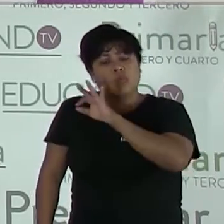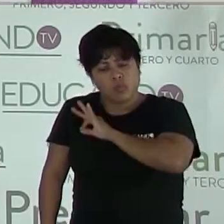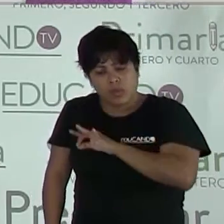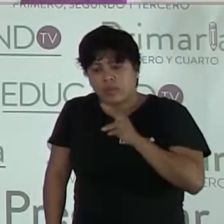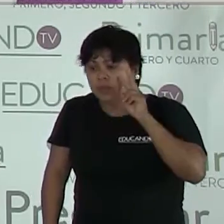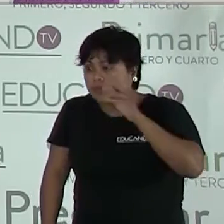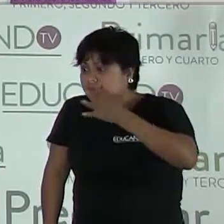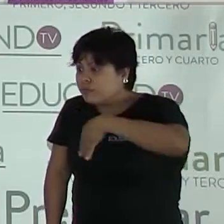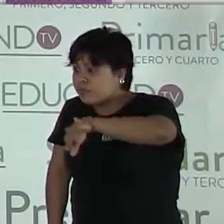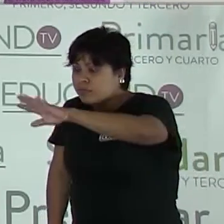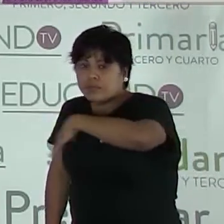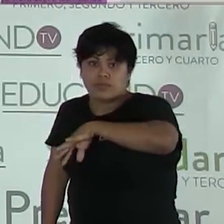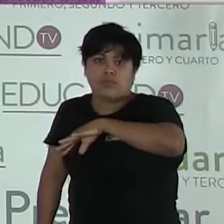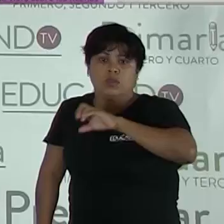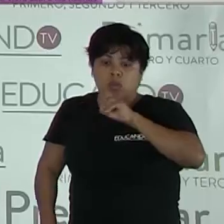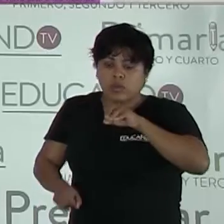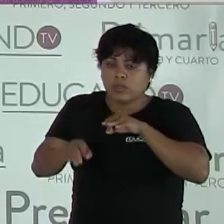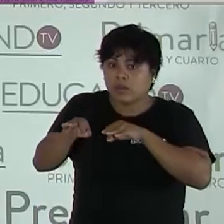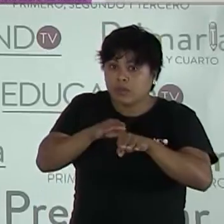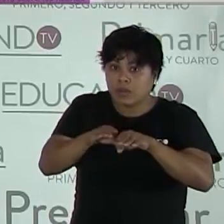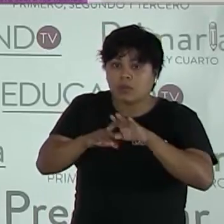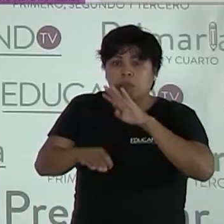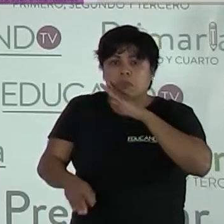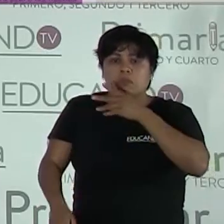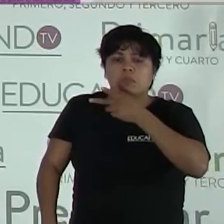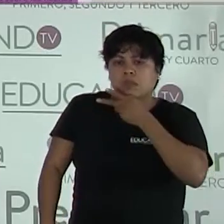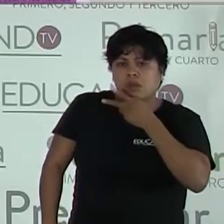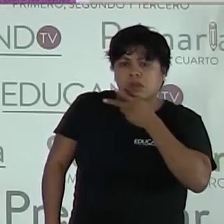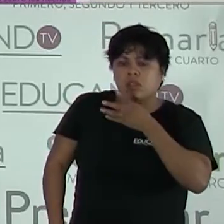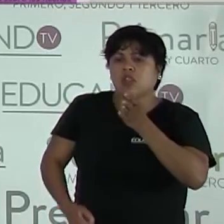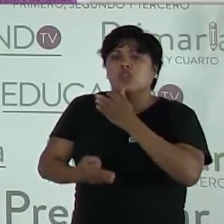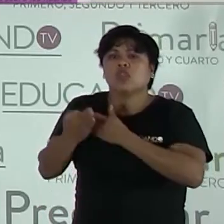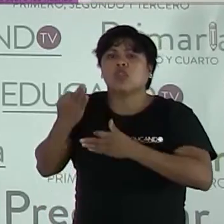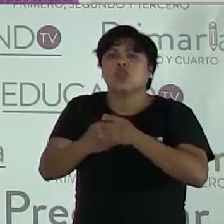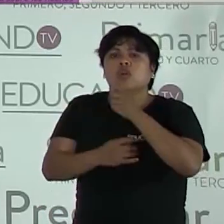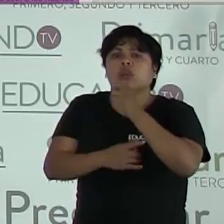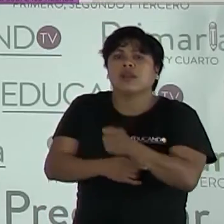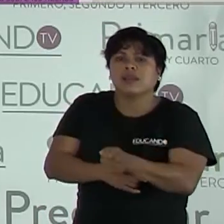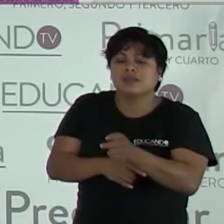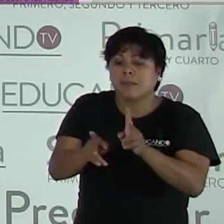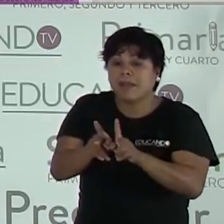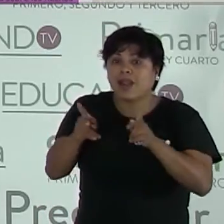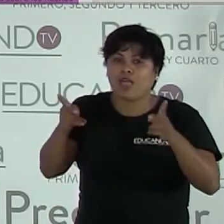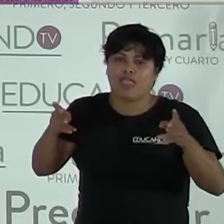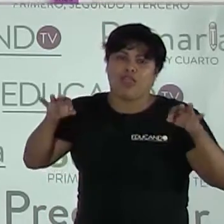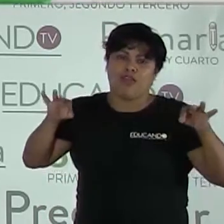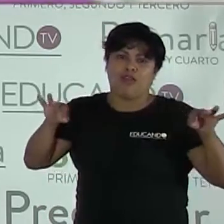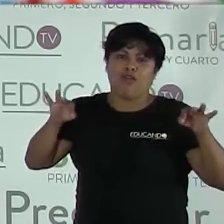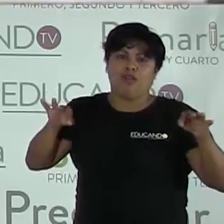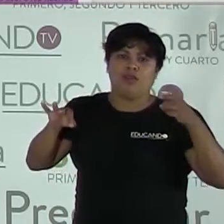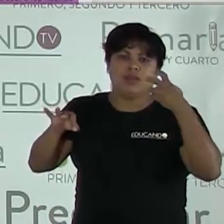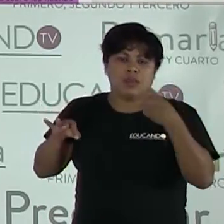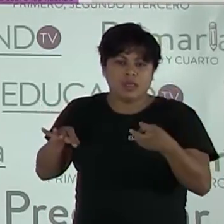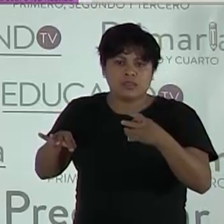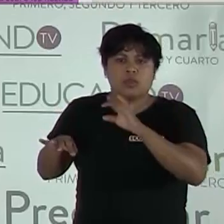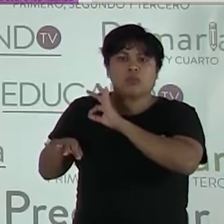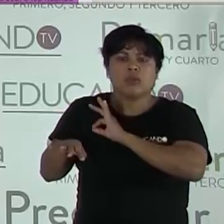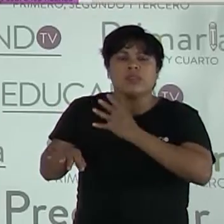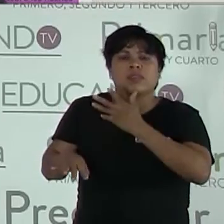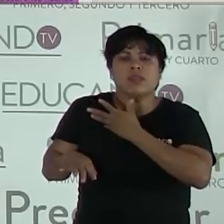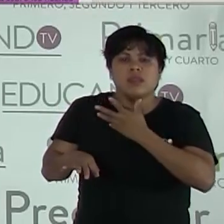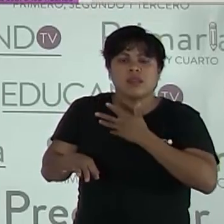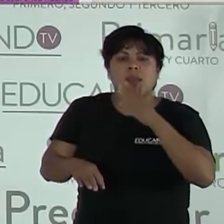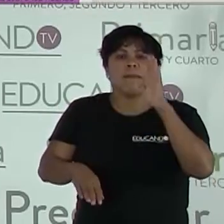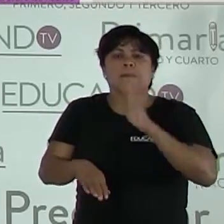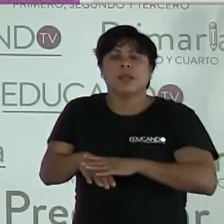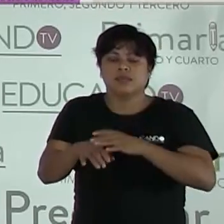puedas conseguir o trabajar con papá o mamá todo lo que es el periódico y así poder